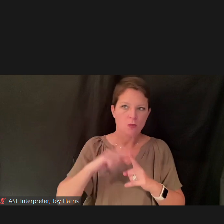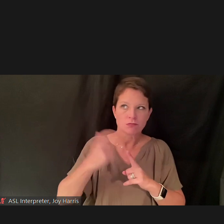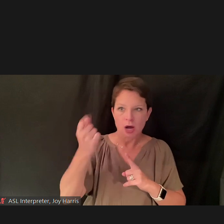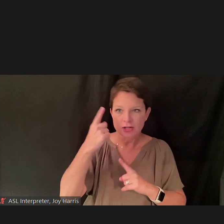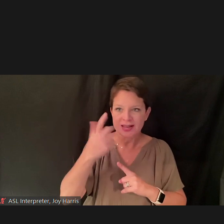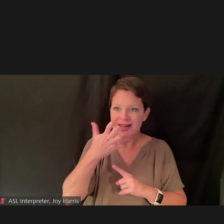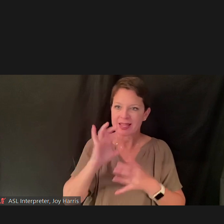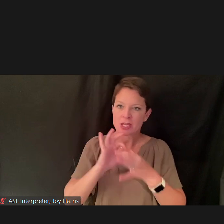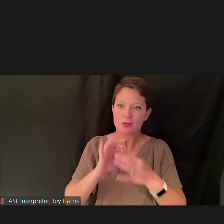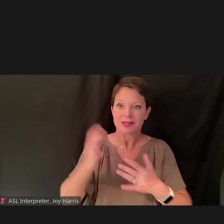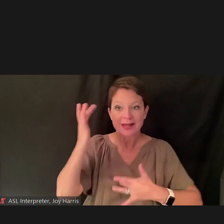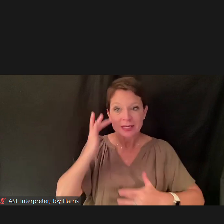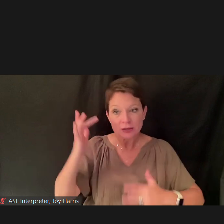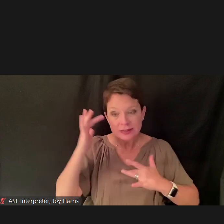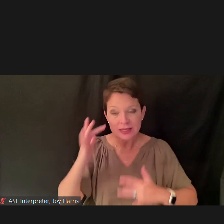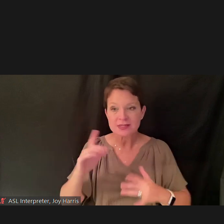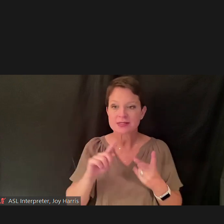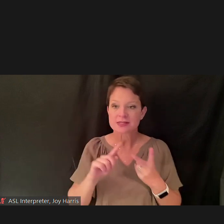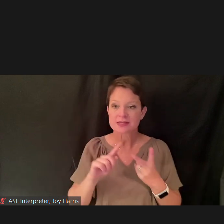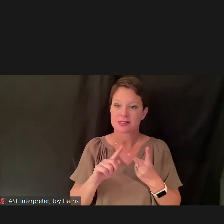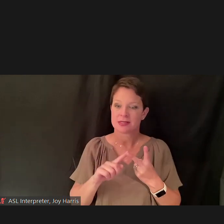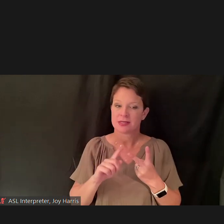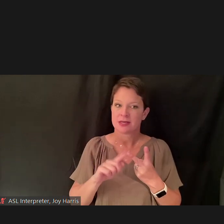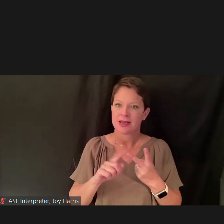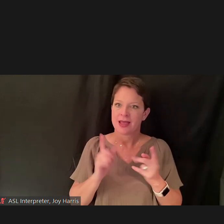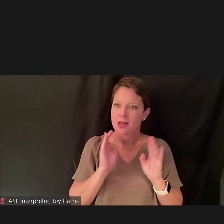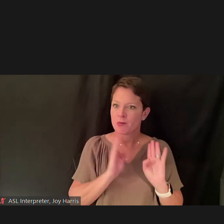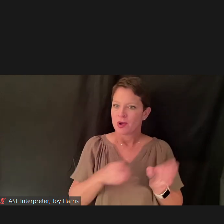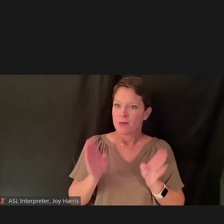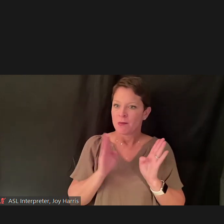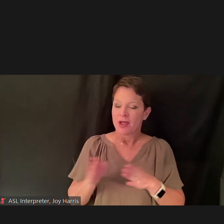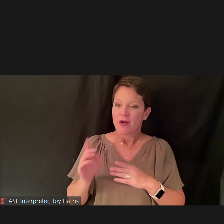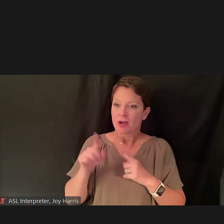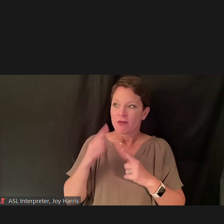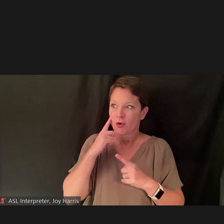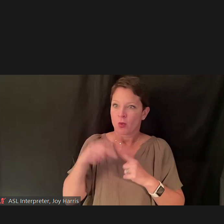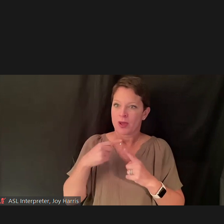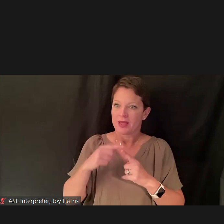preventiva. Pero entendiendo las enfermedades causadas por el calor,